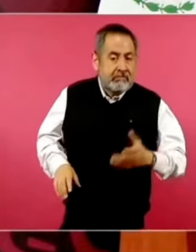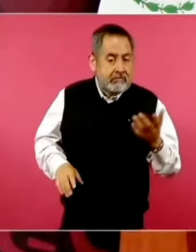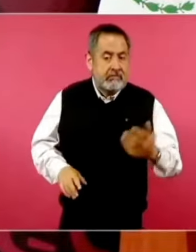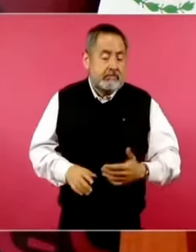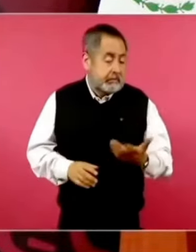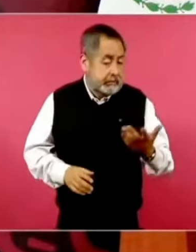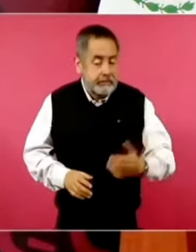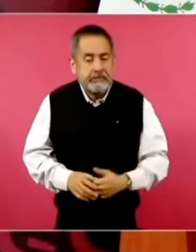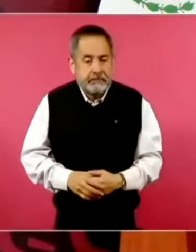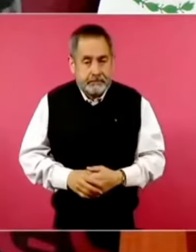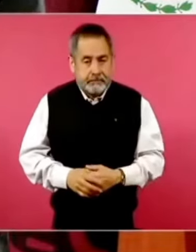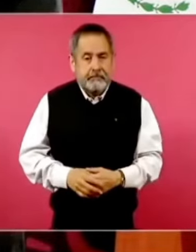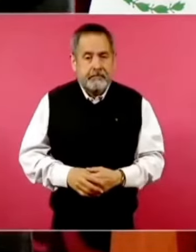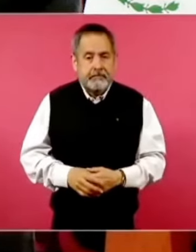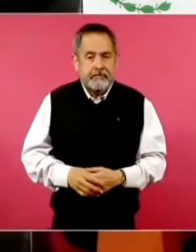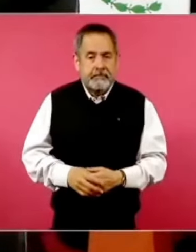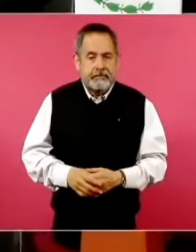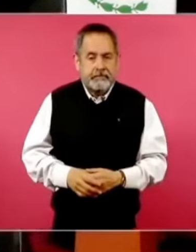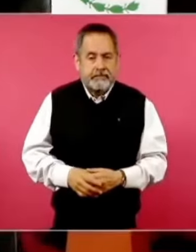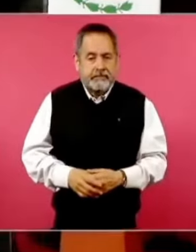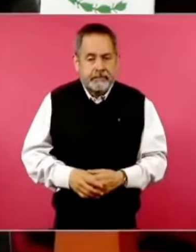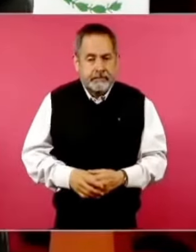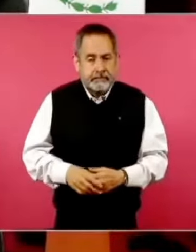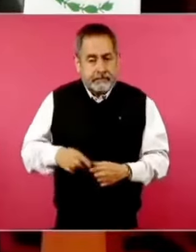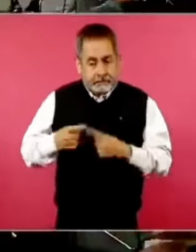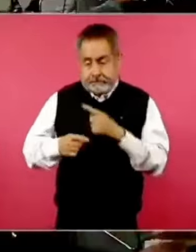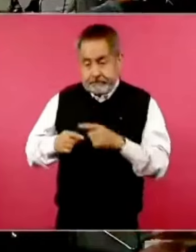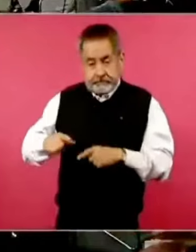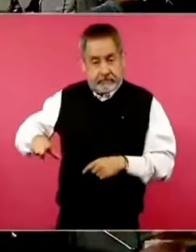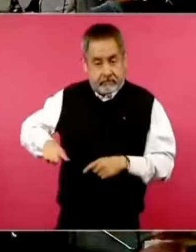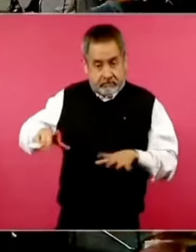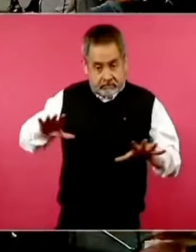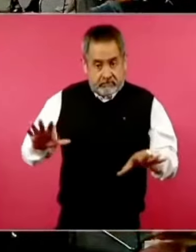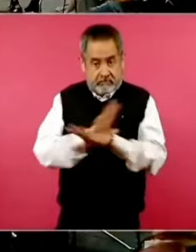Entonces, cuando cambia el gobierno